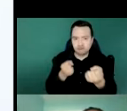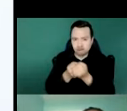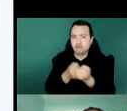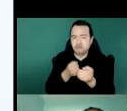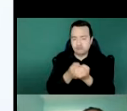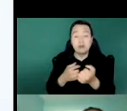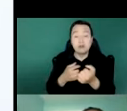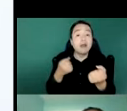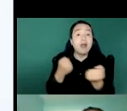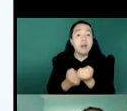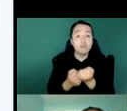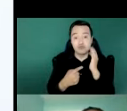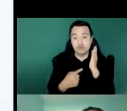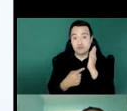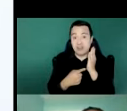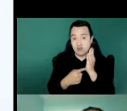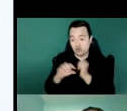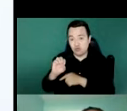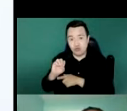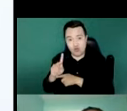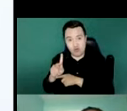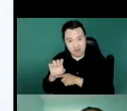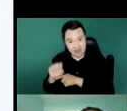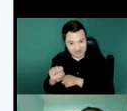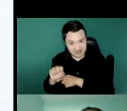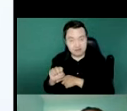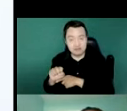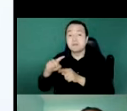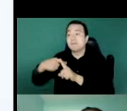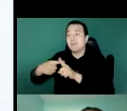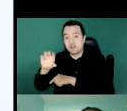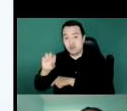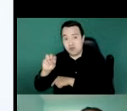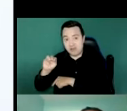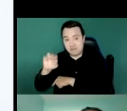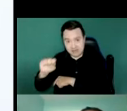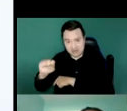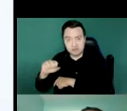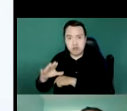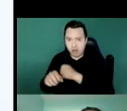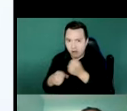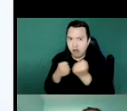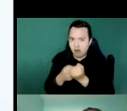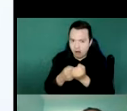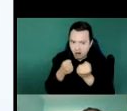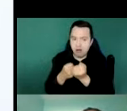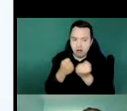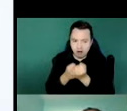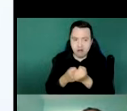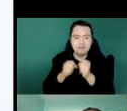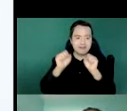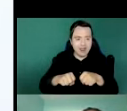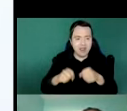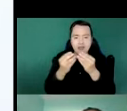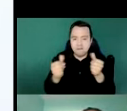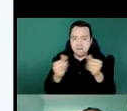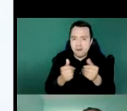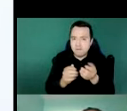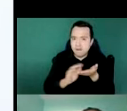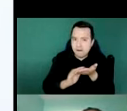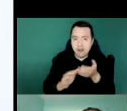de la OPS-OMS son una herramienta importante en la solución de los inconvenientes que se producen con